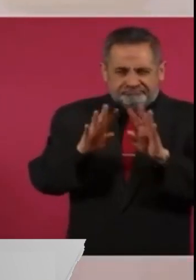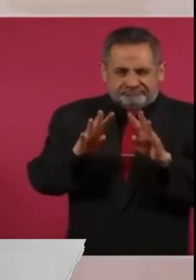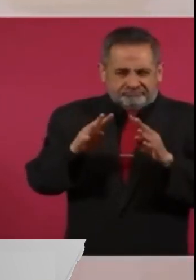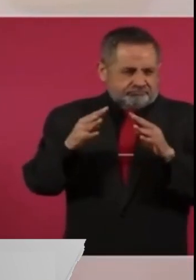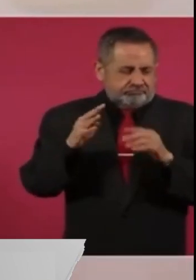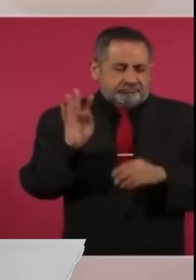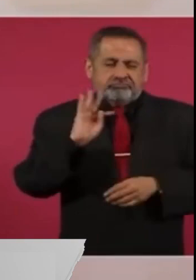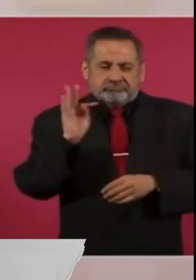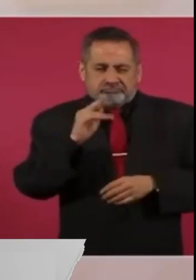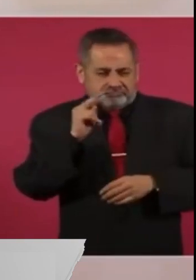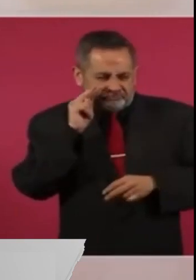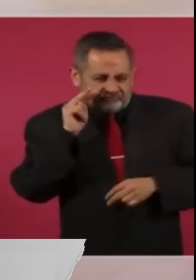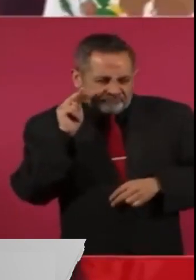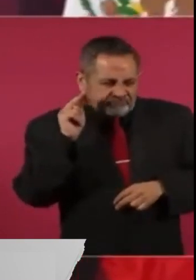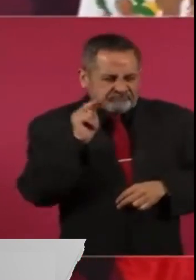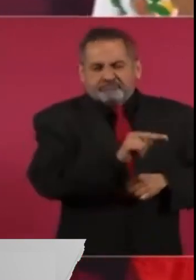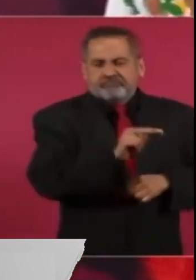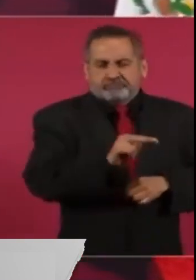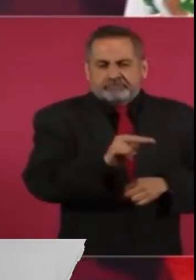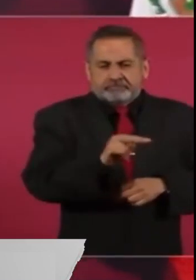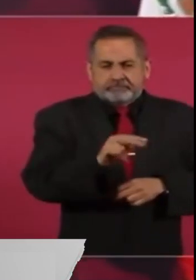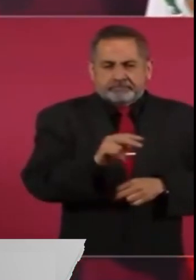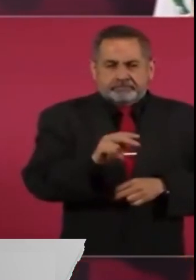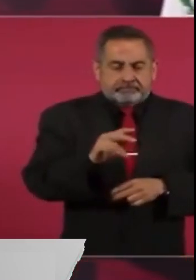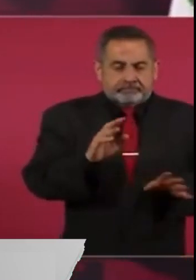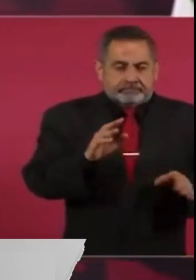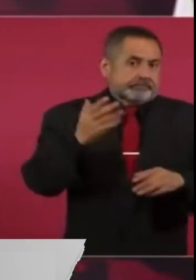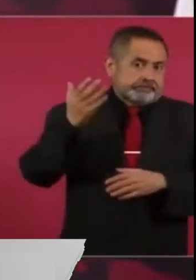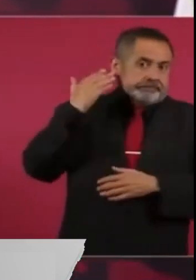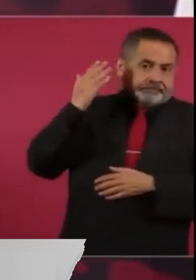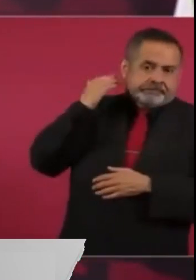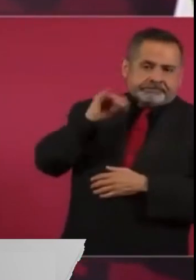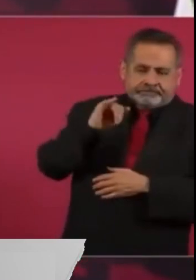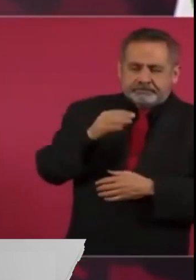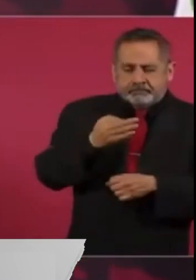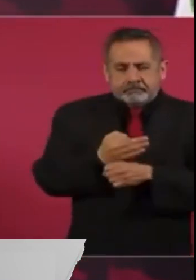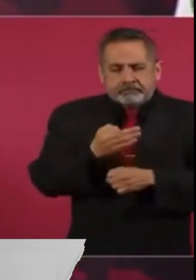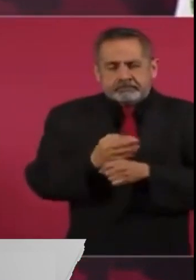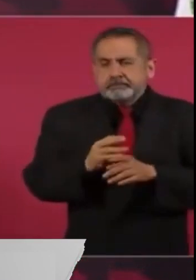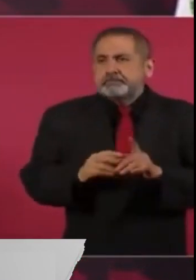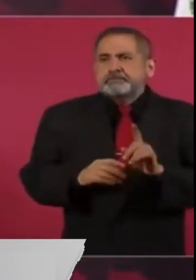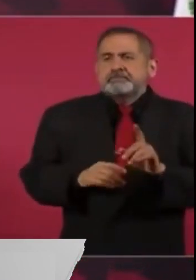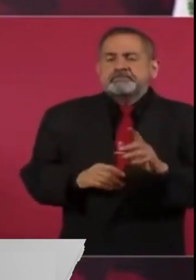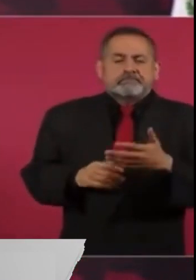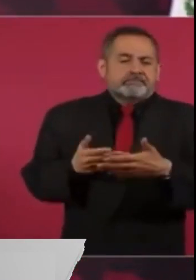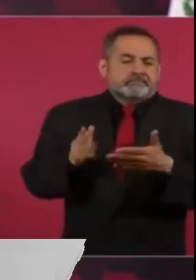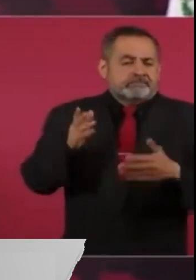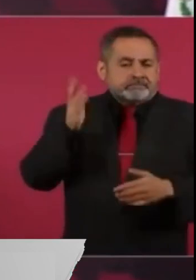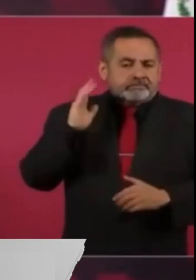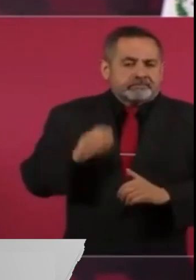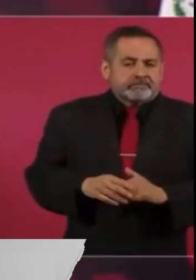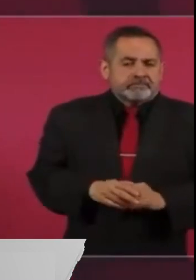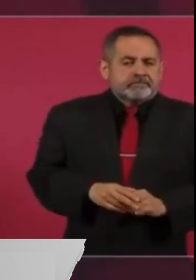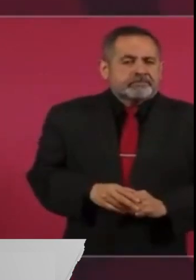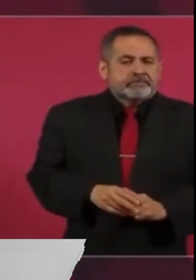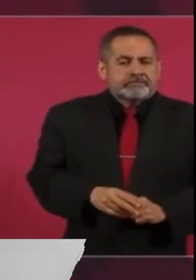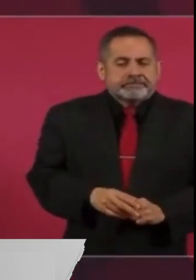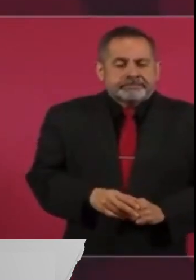puede, y en otros tiempos sí, era como una